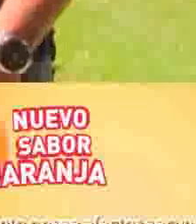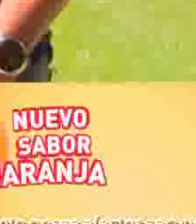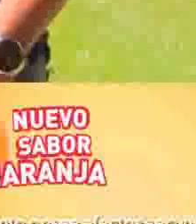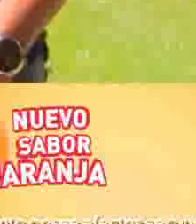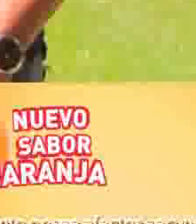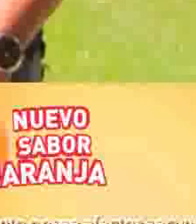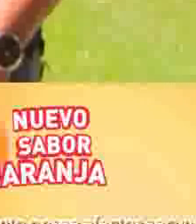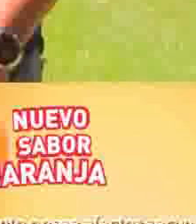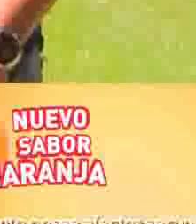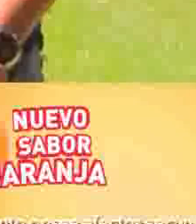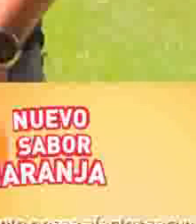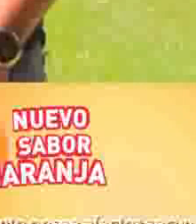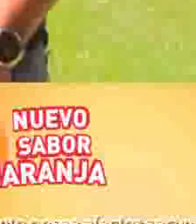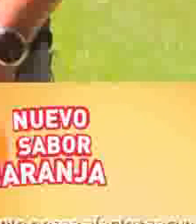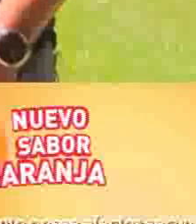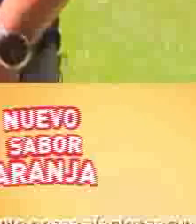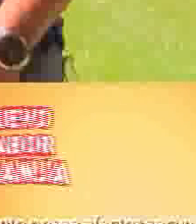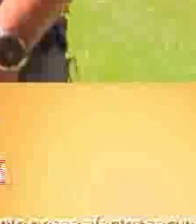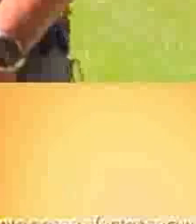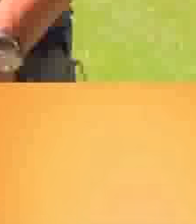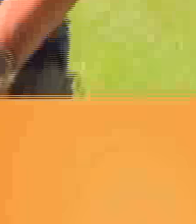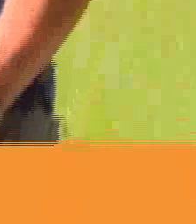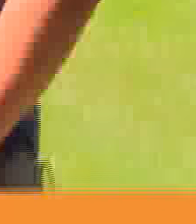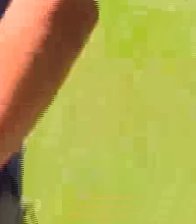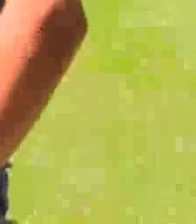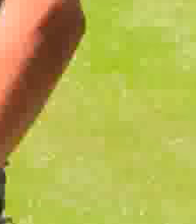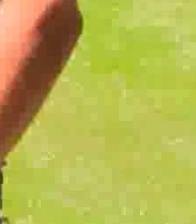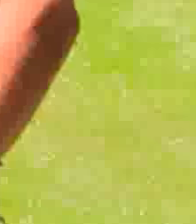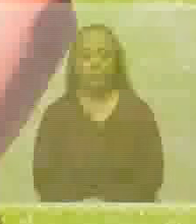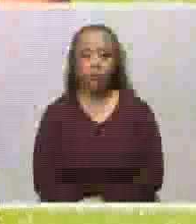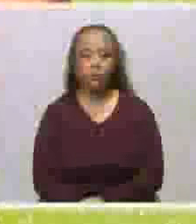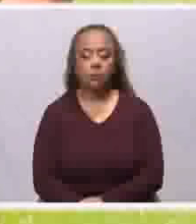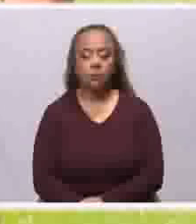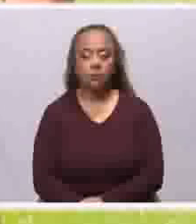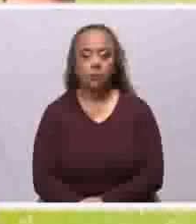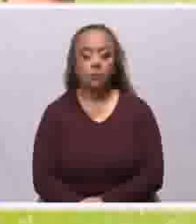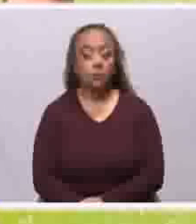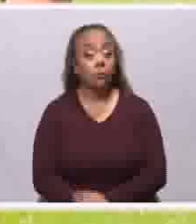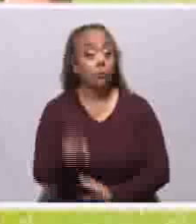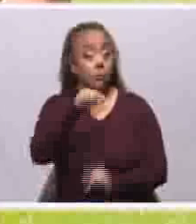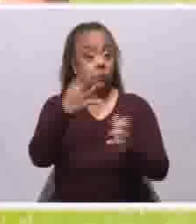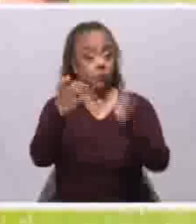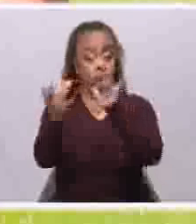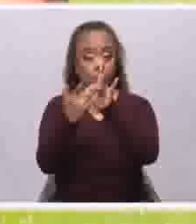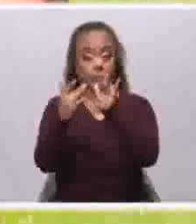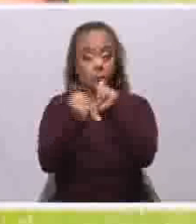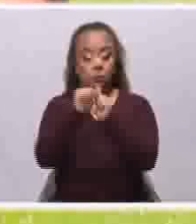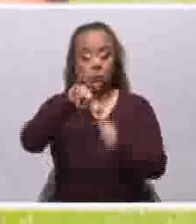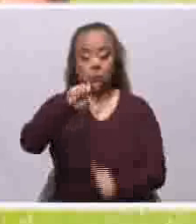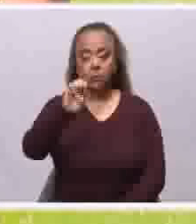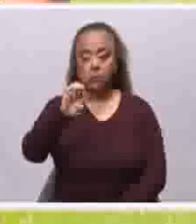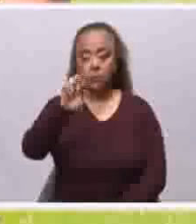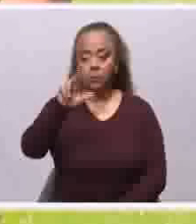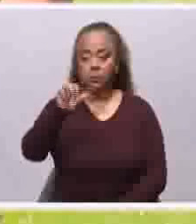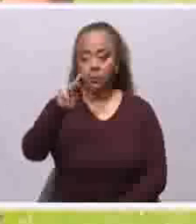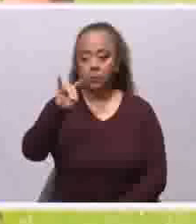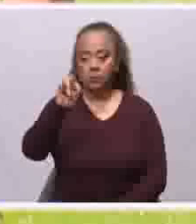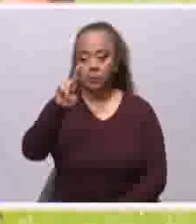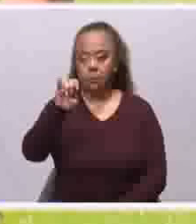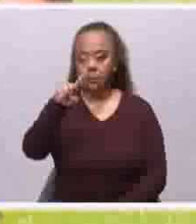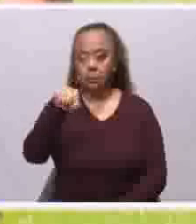nuevo salandri naranja Qué les parece si vamos con José Ramírez muy bien eh José toma